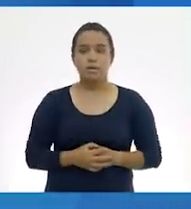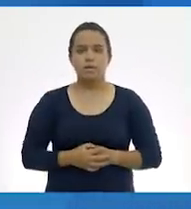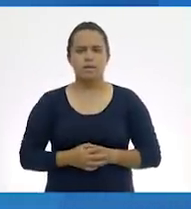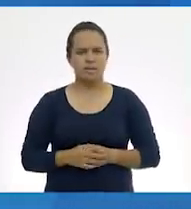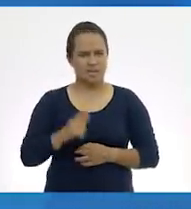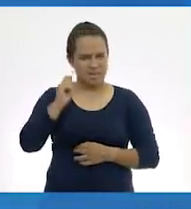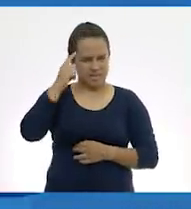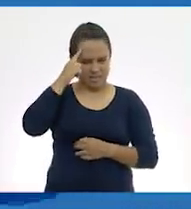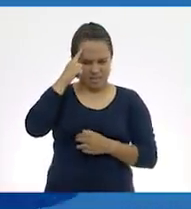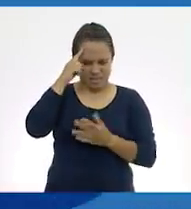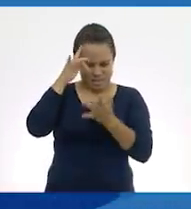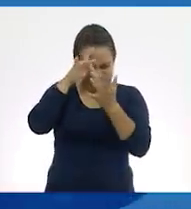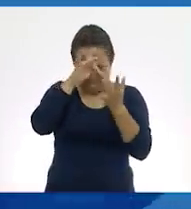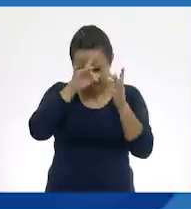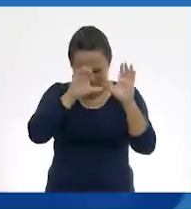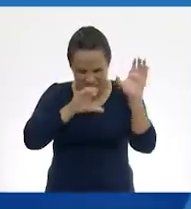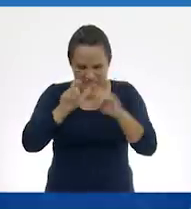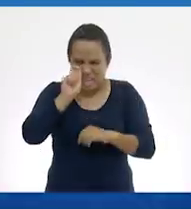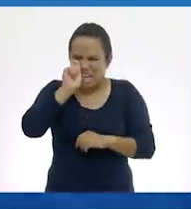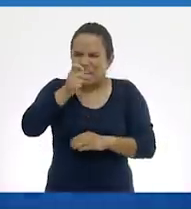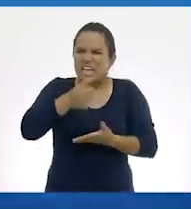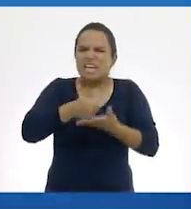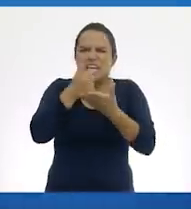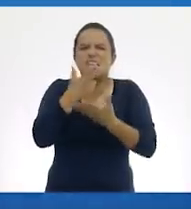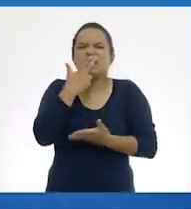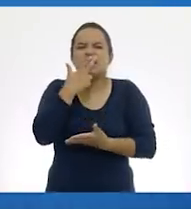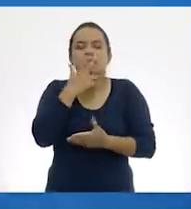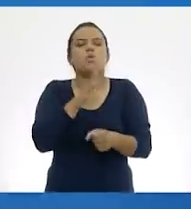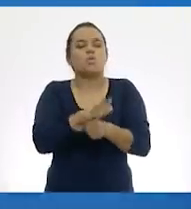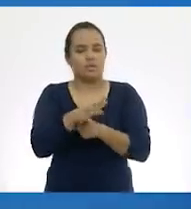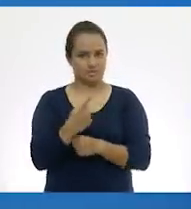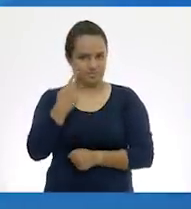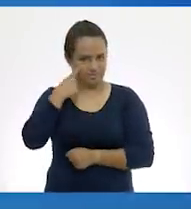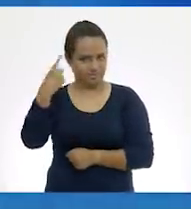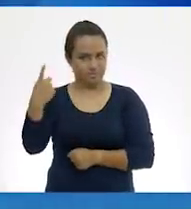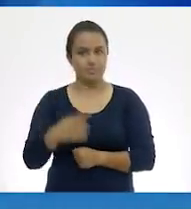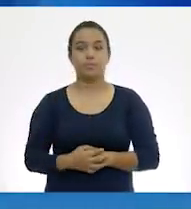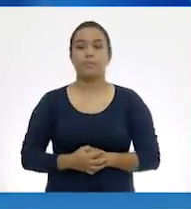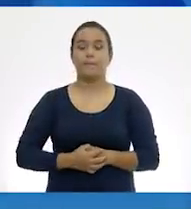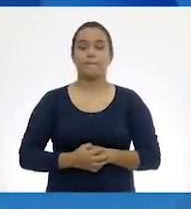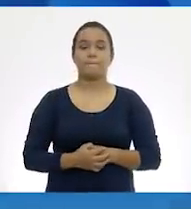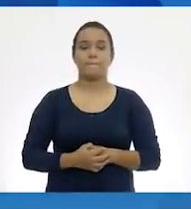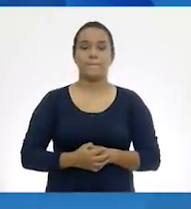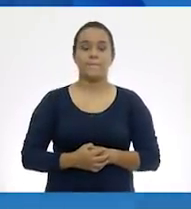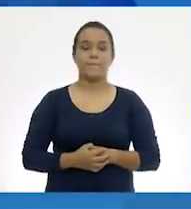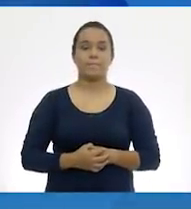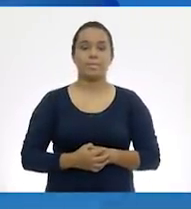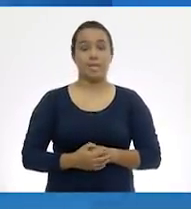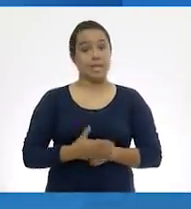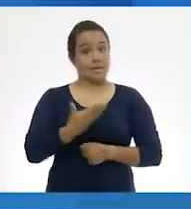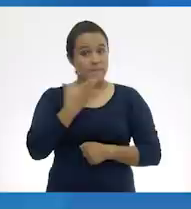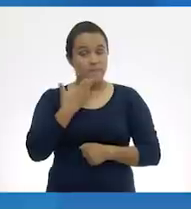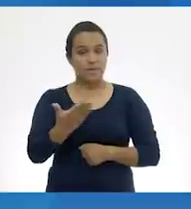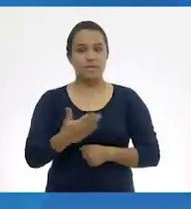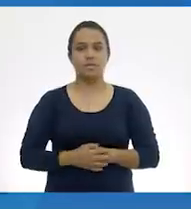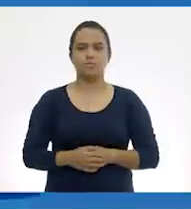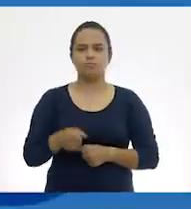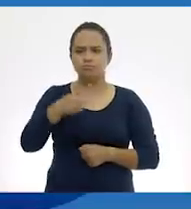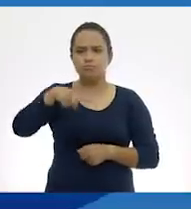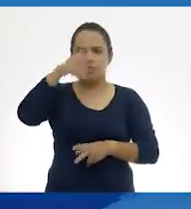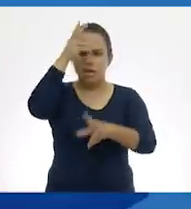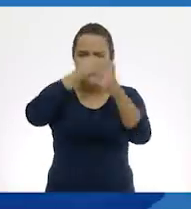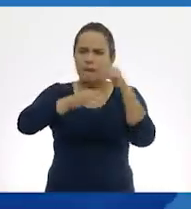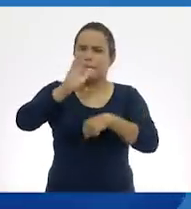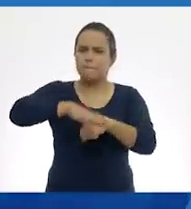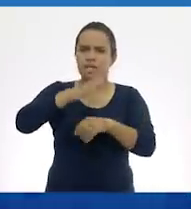las neurociencias nos han enseñado? Vamos a ver. A ver. Ok, muy bien. Aprendemos